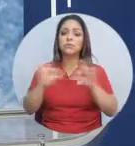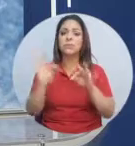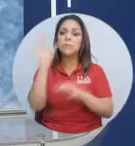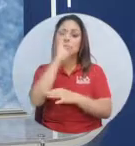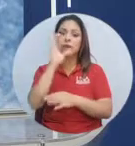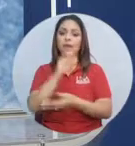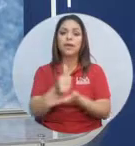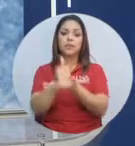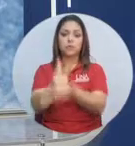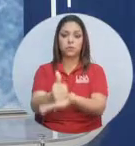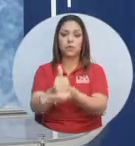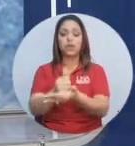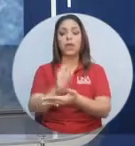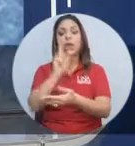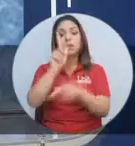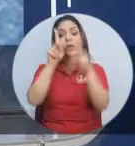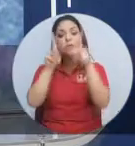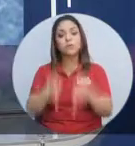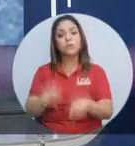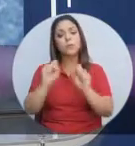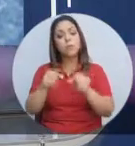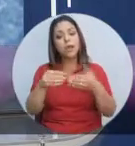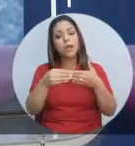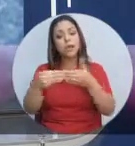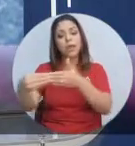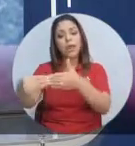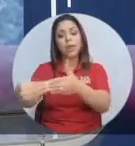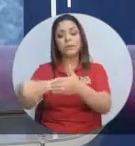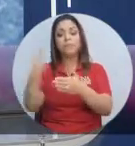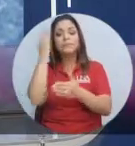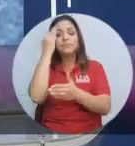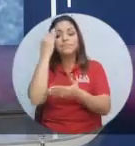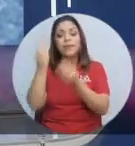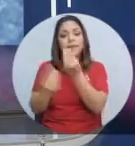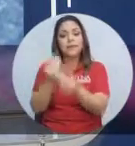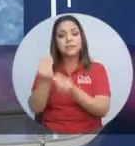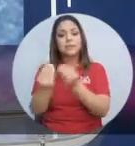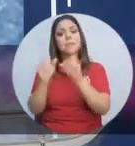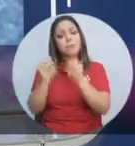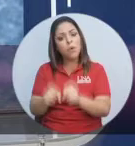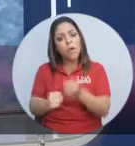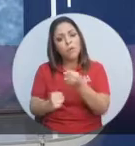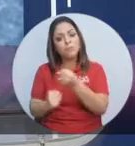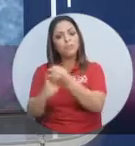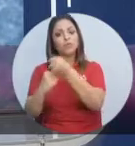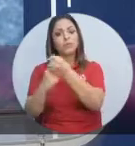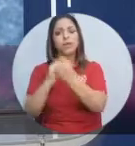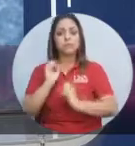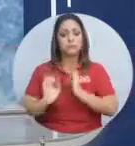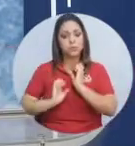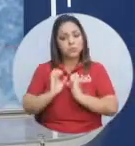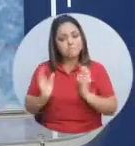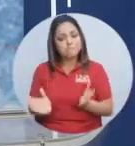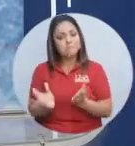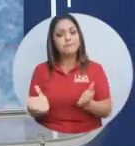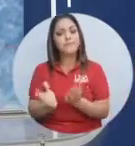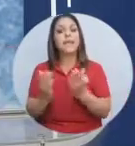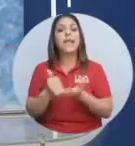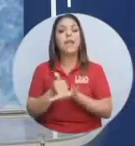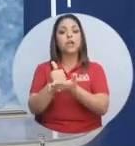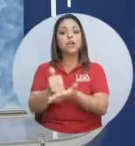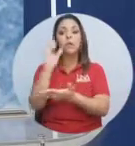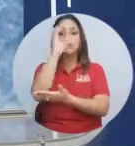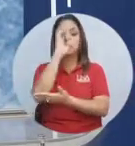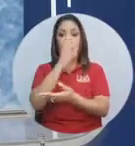buscar ayuda con una persona que pueda orientarle sobre qué hacer, que le pueda dar esa contención emocional y le ayude a buscar una